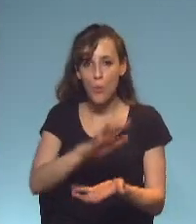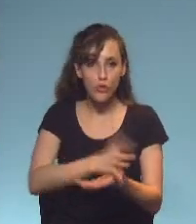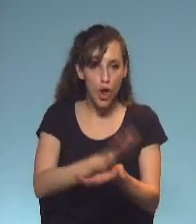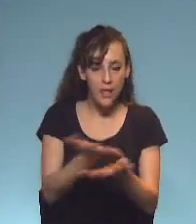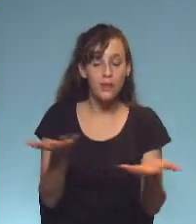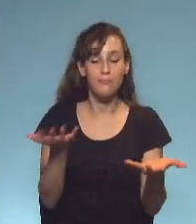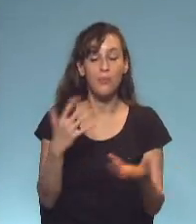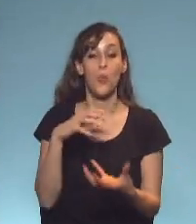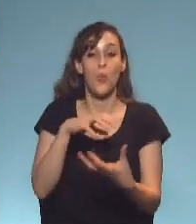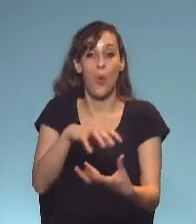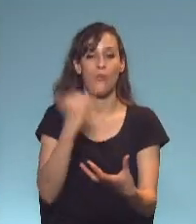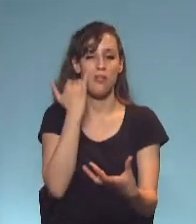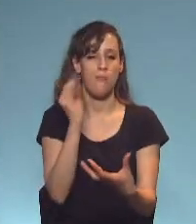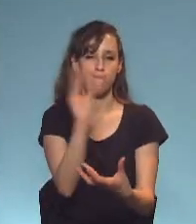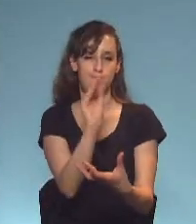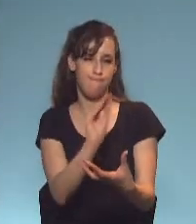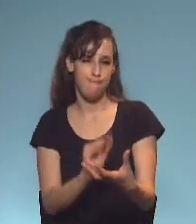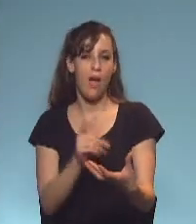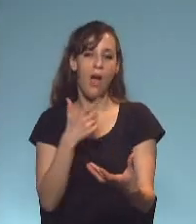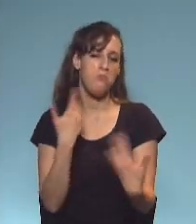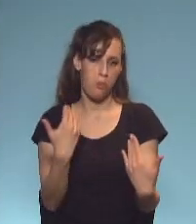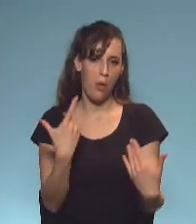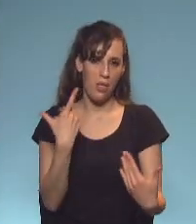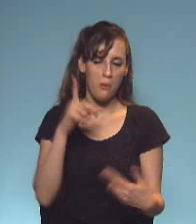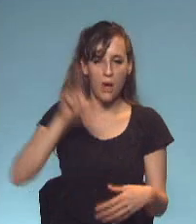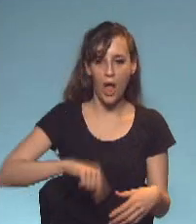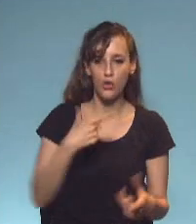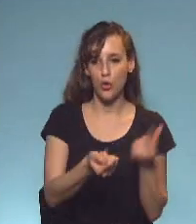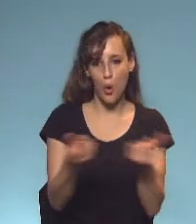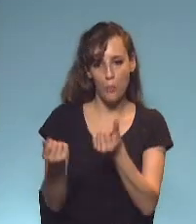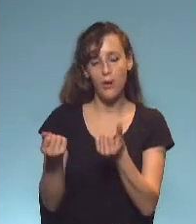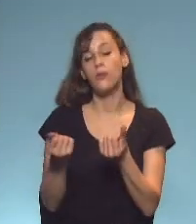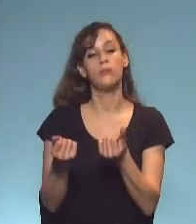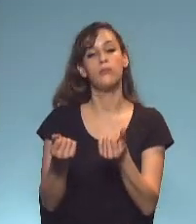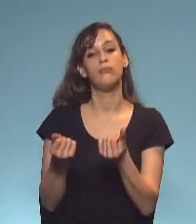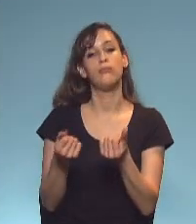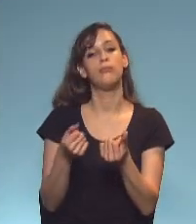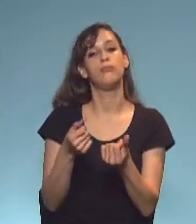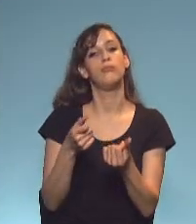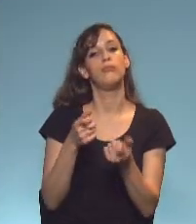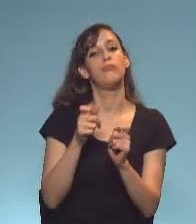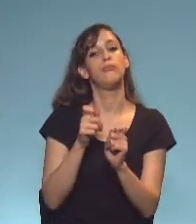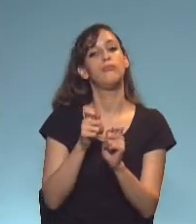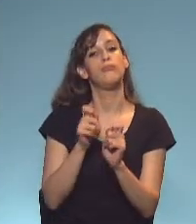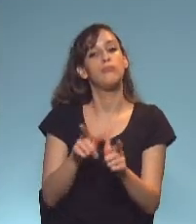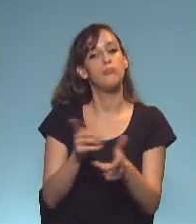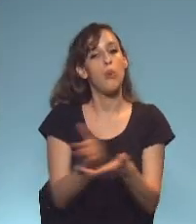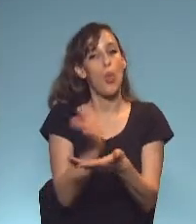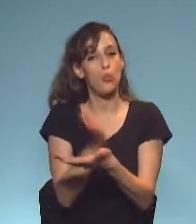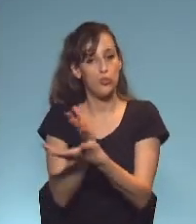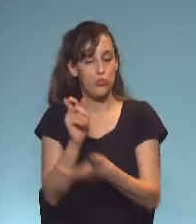Pascua decorados, accesibles, además a precios accesibles y fabricados por una fábrica recuperada, por